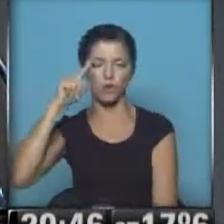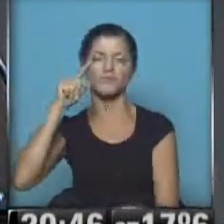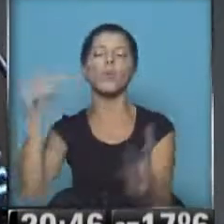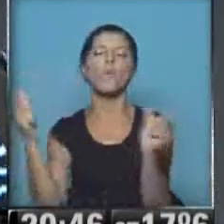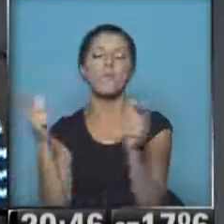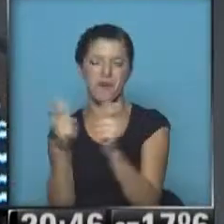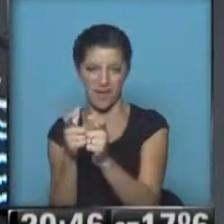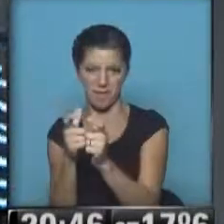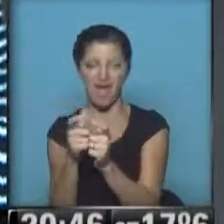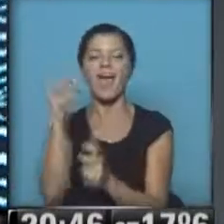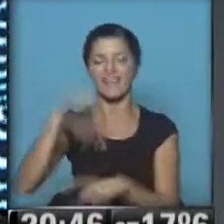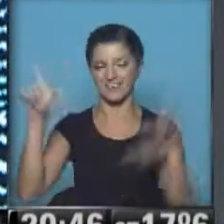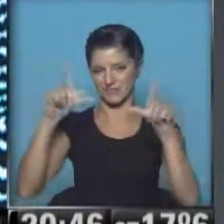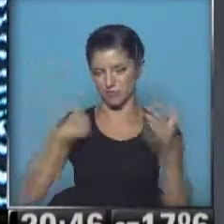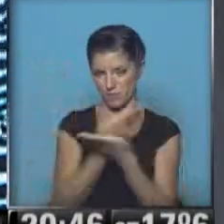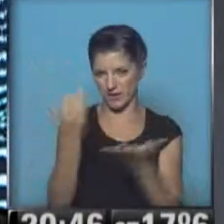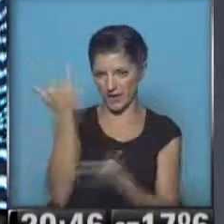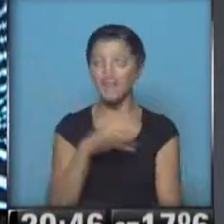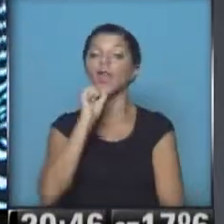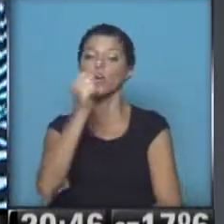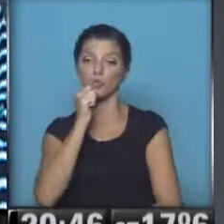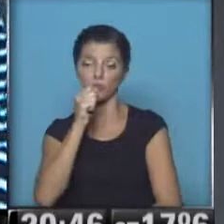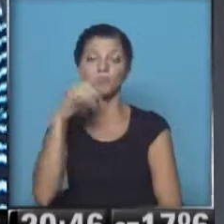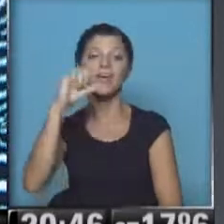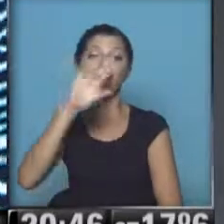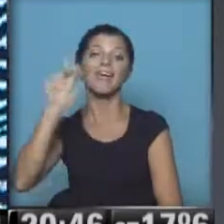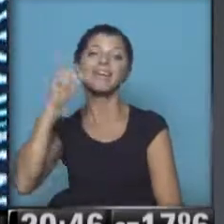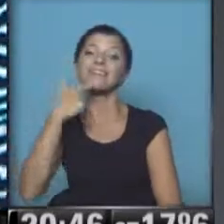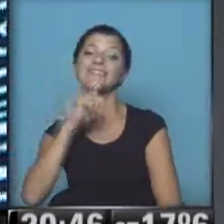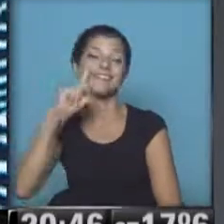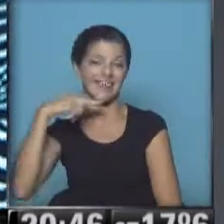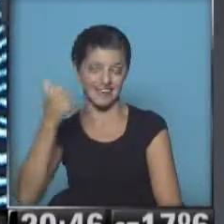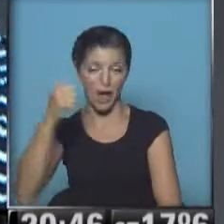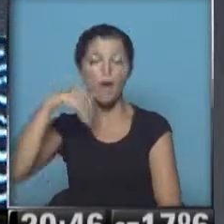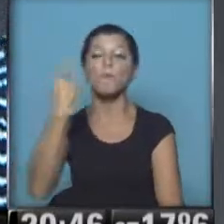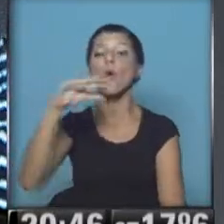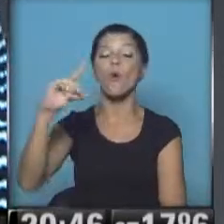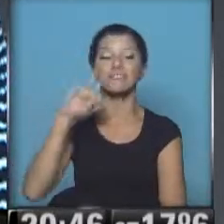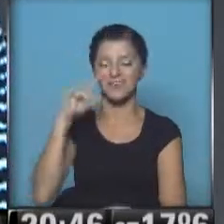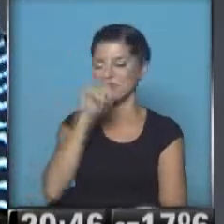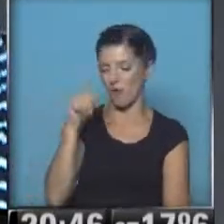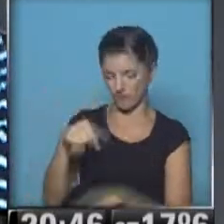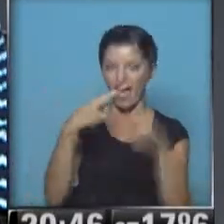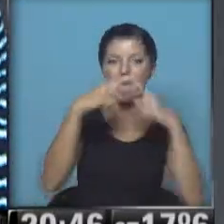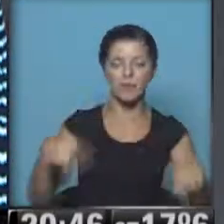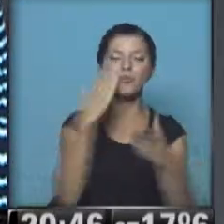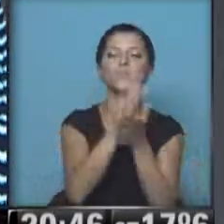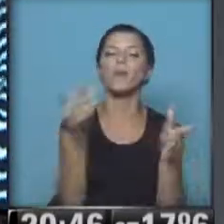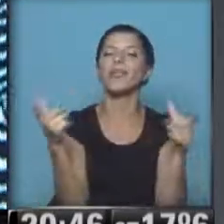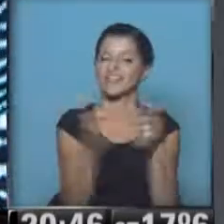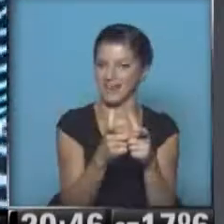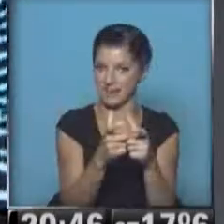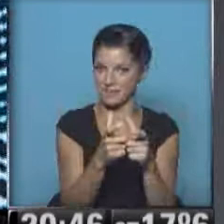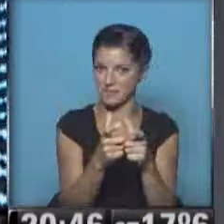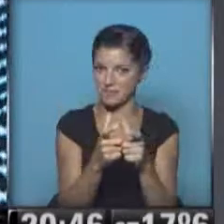que tiene este canal que conduce Cristina Mucci hace mucho tiempo, pero en este caso estamos hablando de la ficción. Les decía